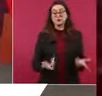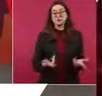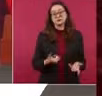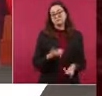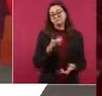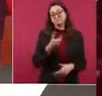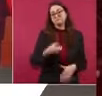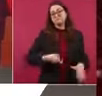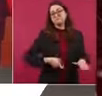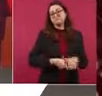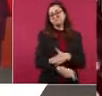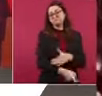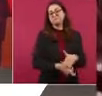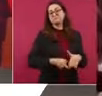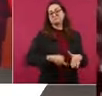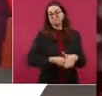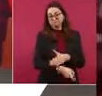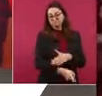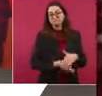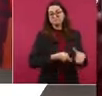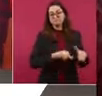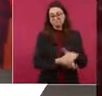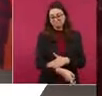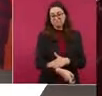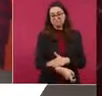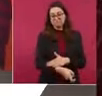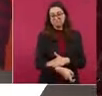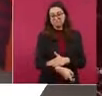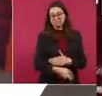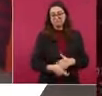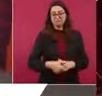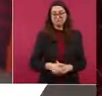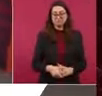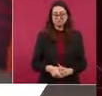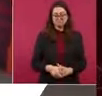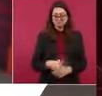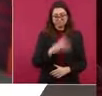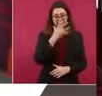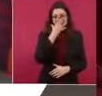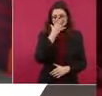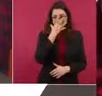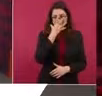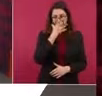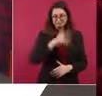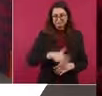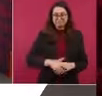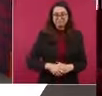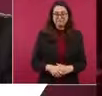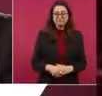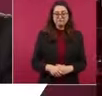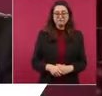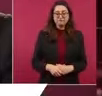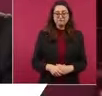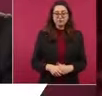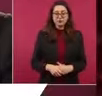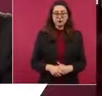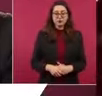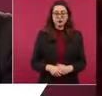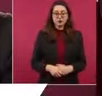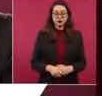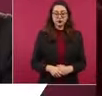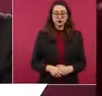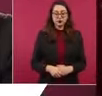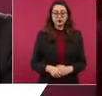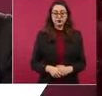muchos opositores de otros países escogen a México para venir a dialogar, porque es un país que les garantiza libertades, y eso es